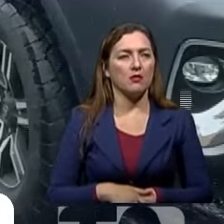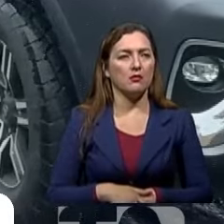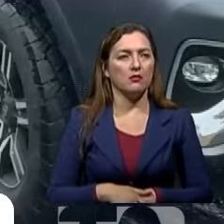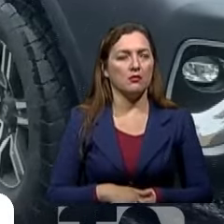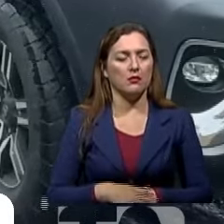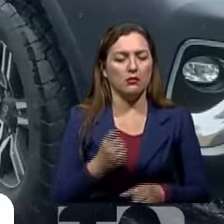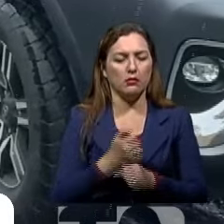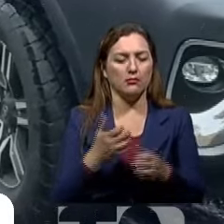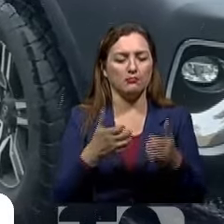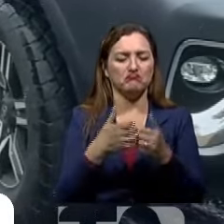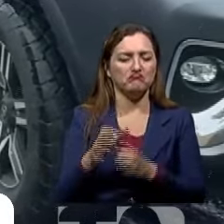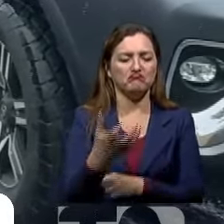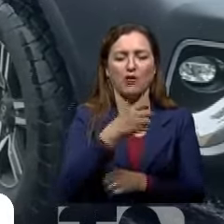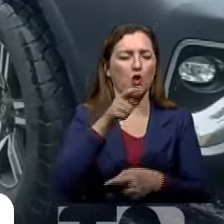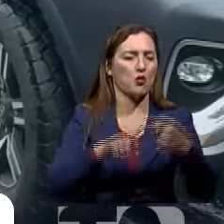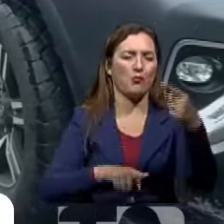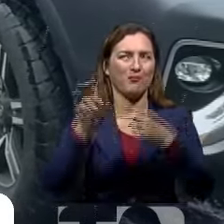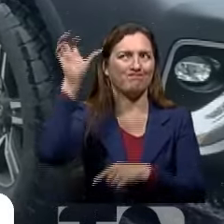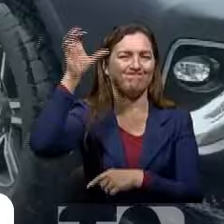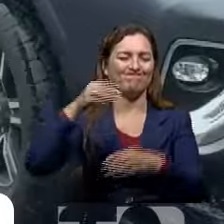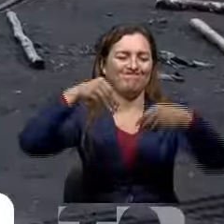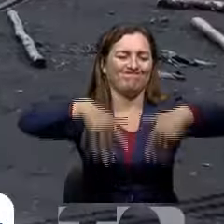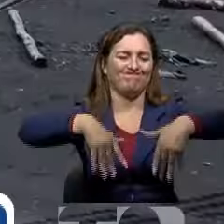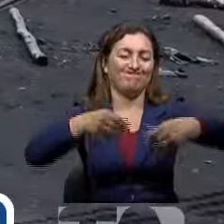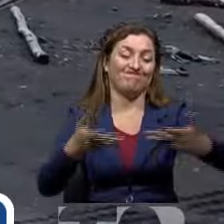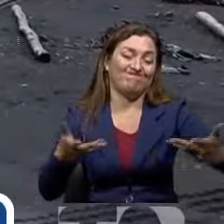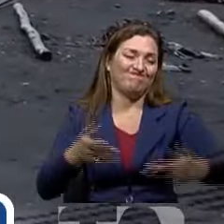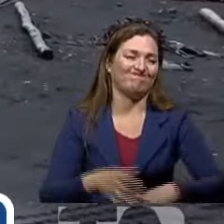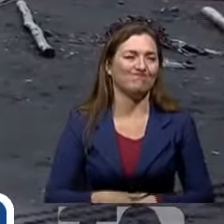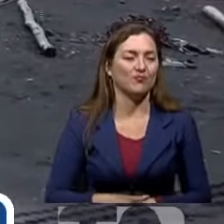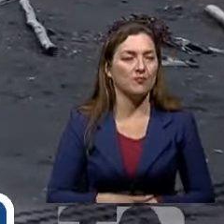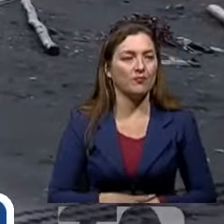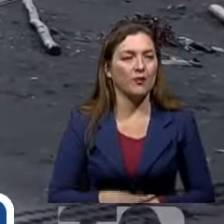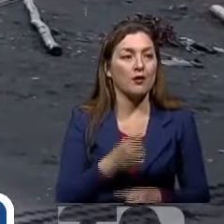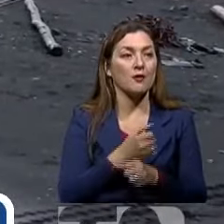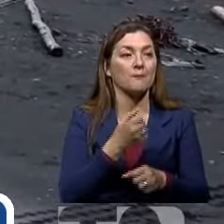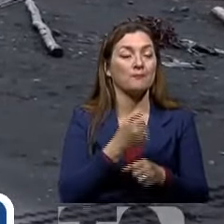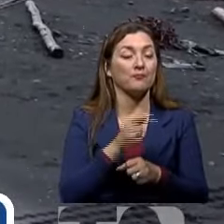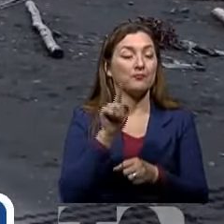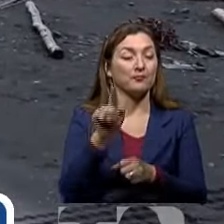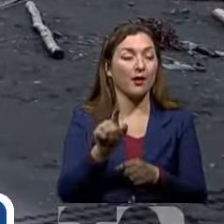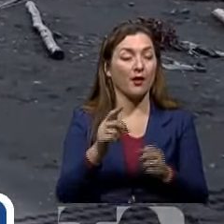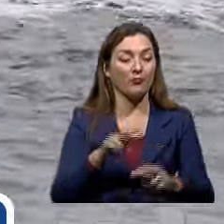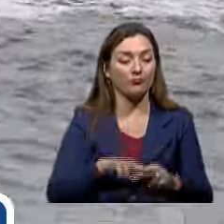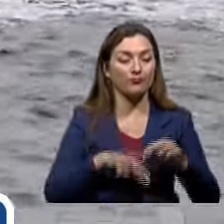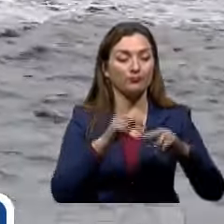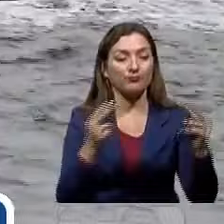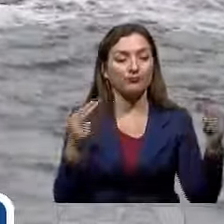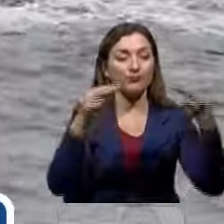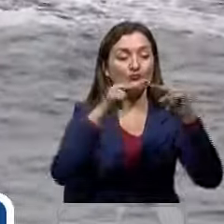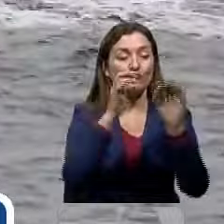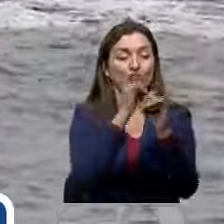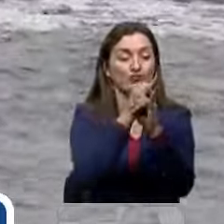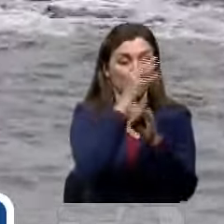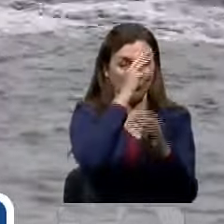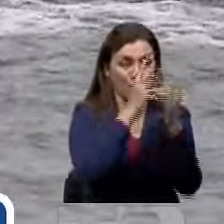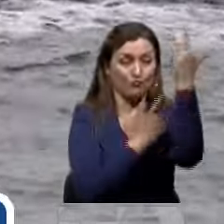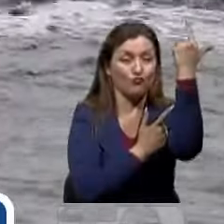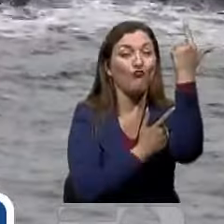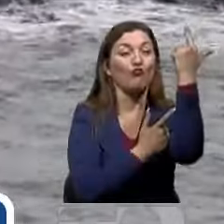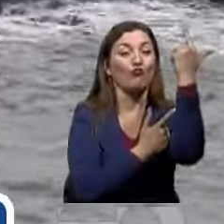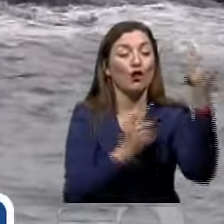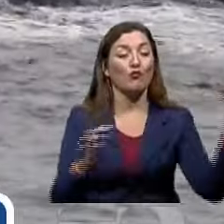a trabajar, no se puede lograr lo que nosotros quisiéramos. Mientras tanto, los trabajos para ejecutar los puentes que construye el Cuerpo de Ingenieros del Ejército en este